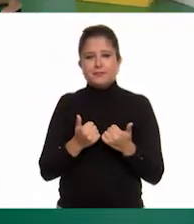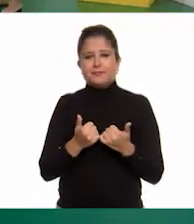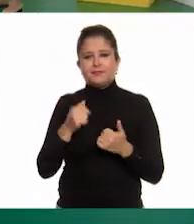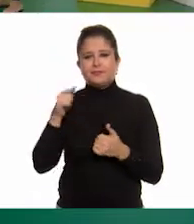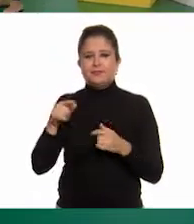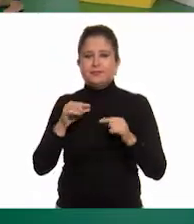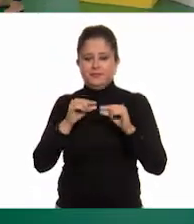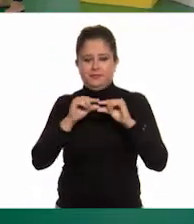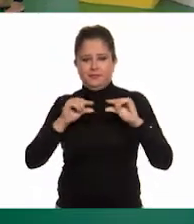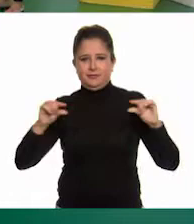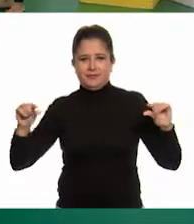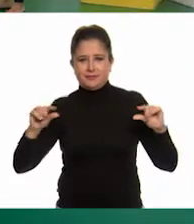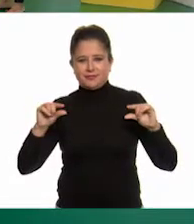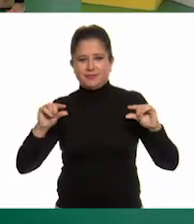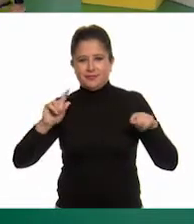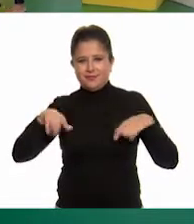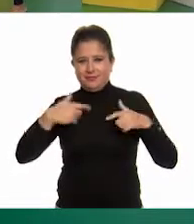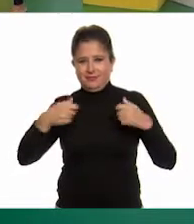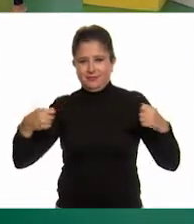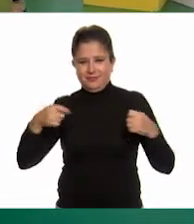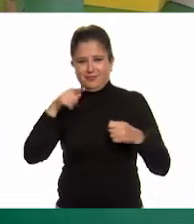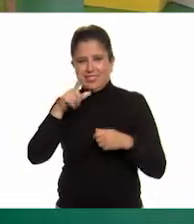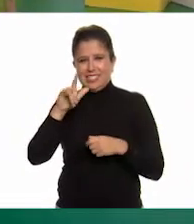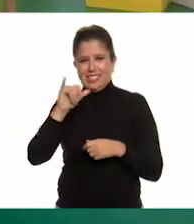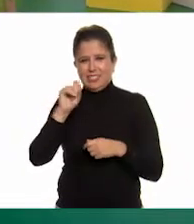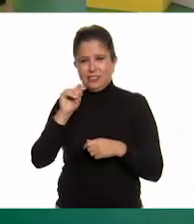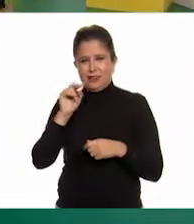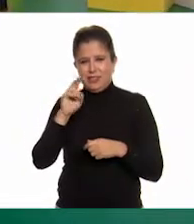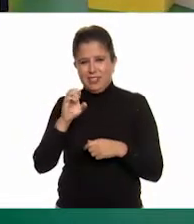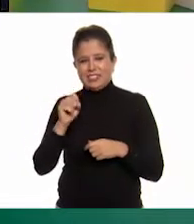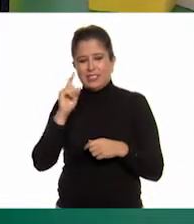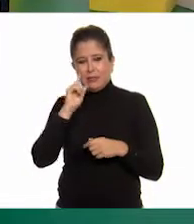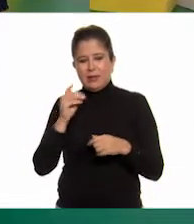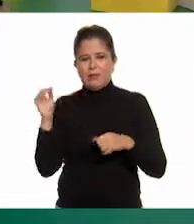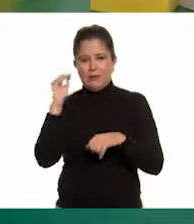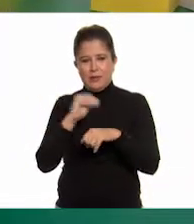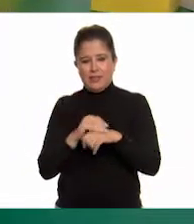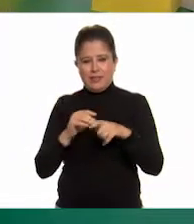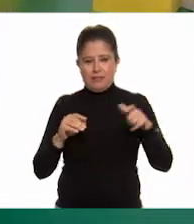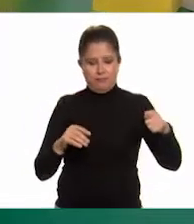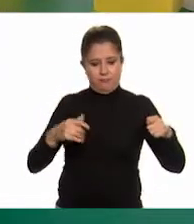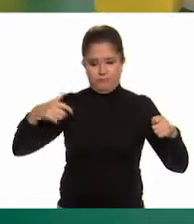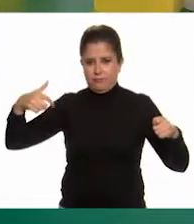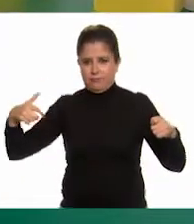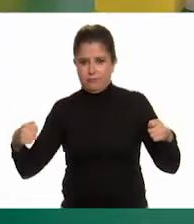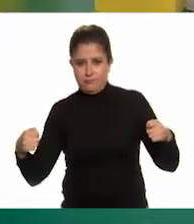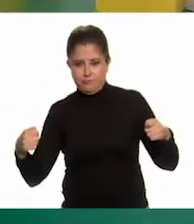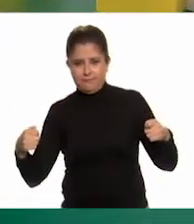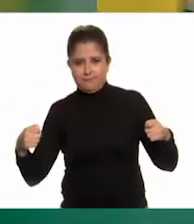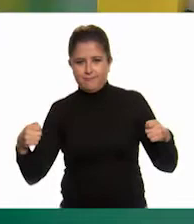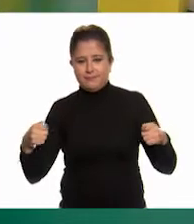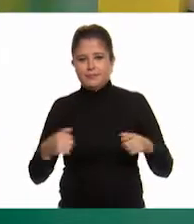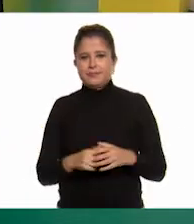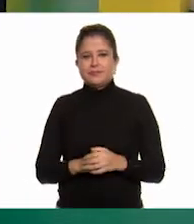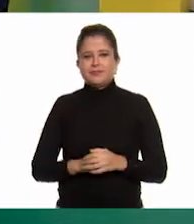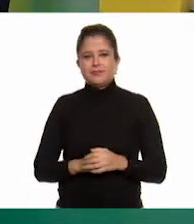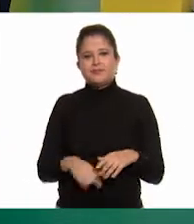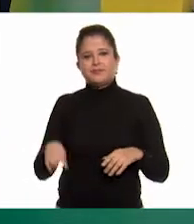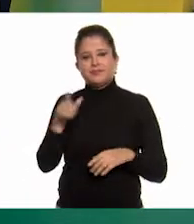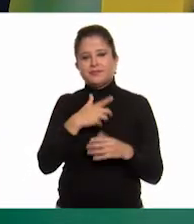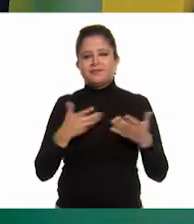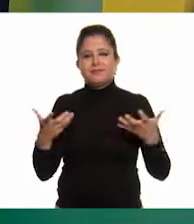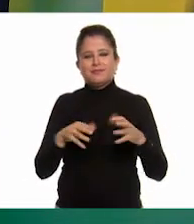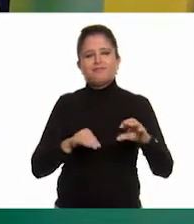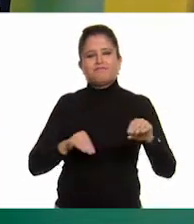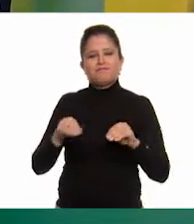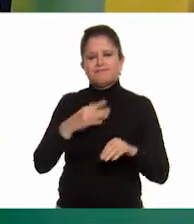unos listones. Quiero que agarres tú la punta, el extremo, el otro extremo. Ajá. Y vamos a hacer un